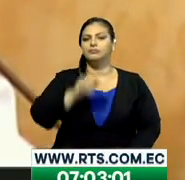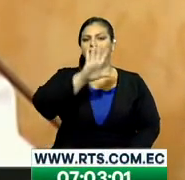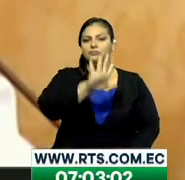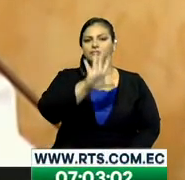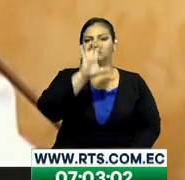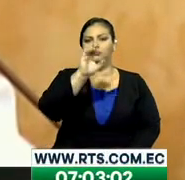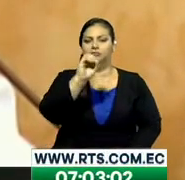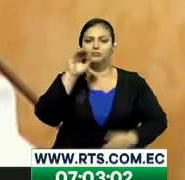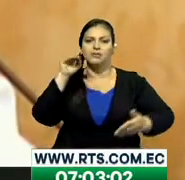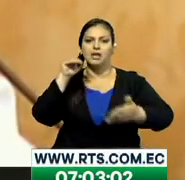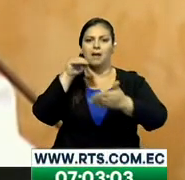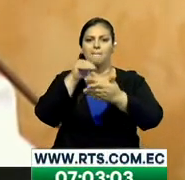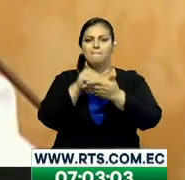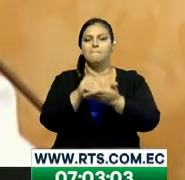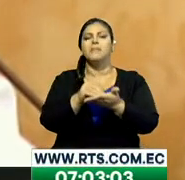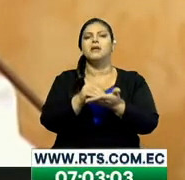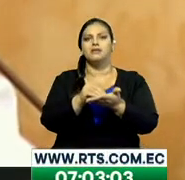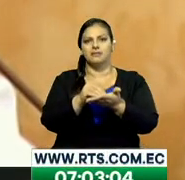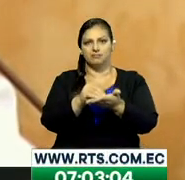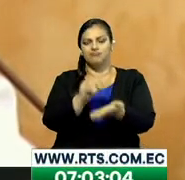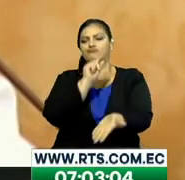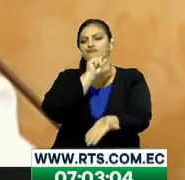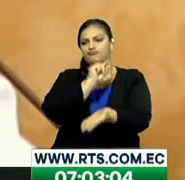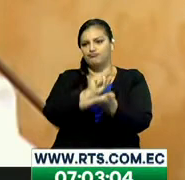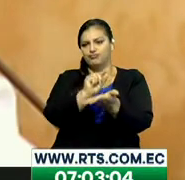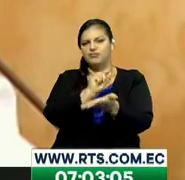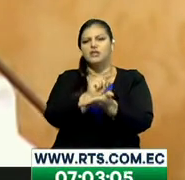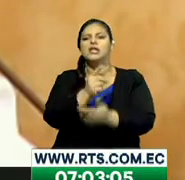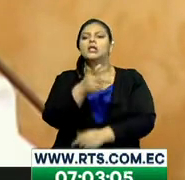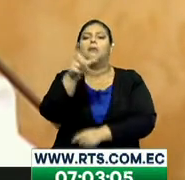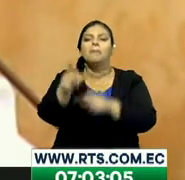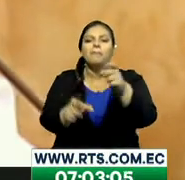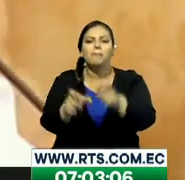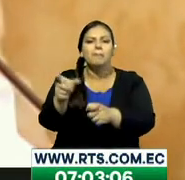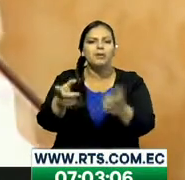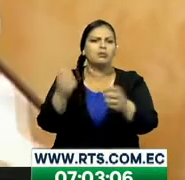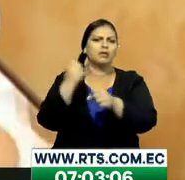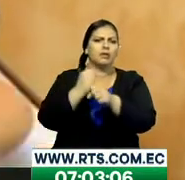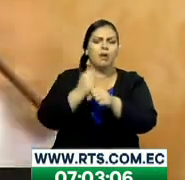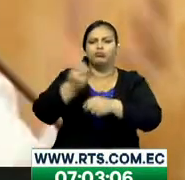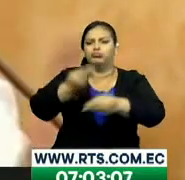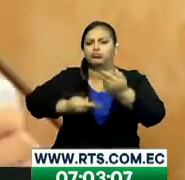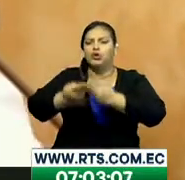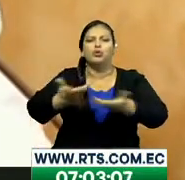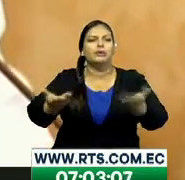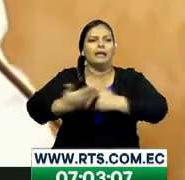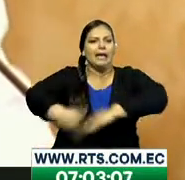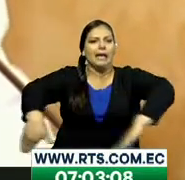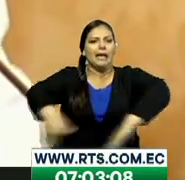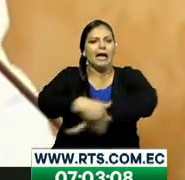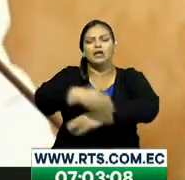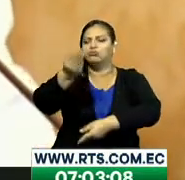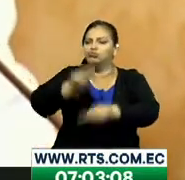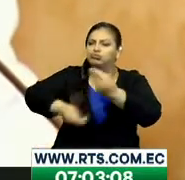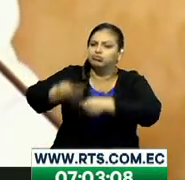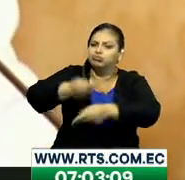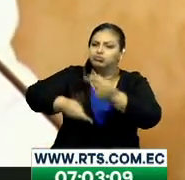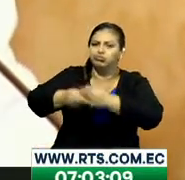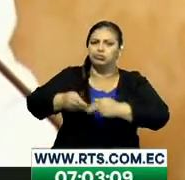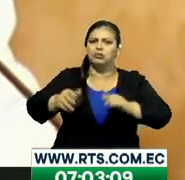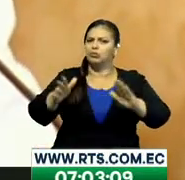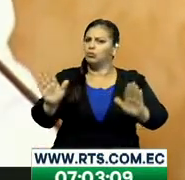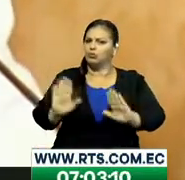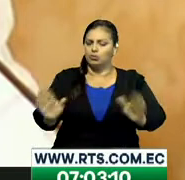vamos a otorgar a los vendedores informales. El proyecto se llamará Banca